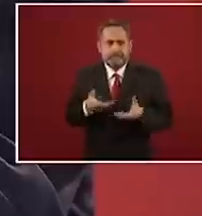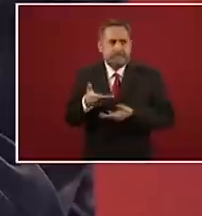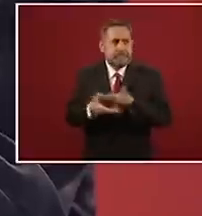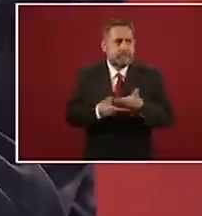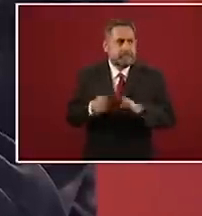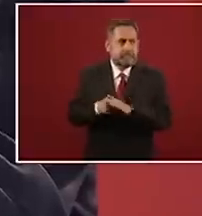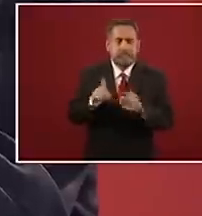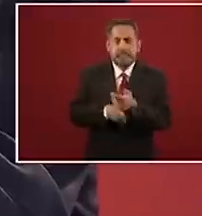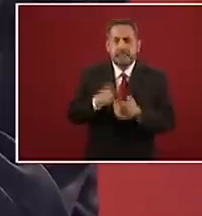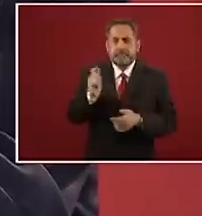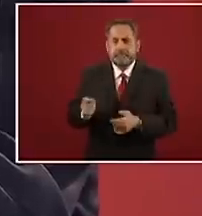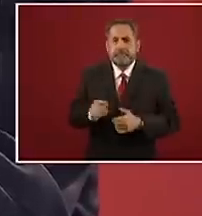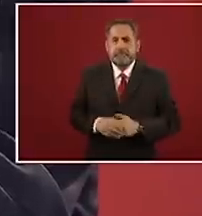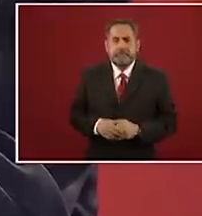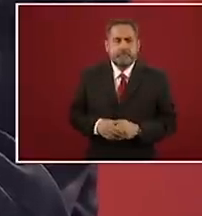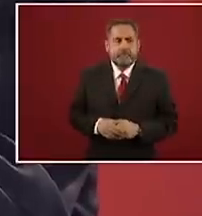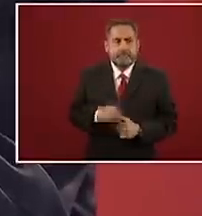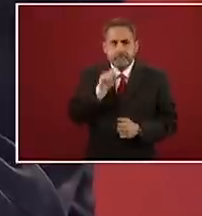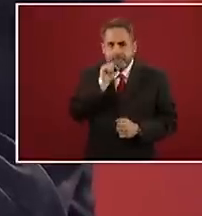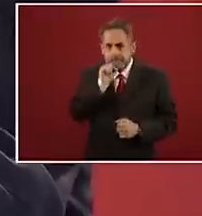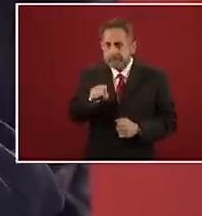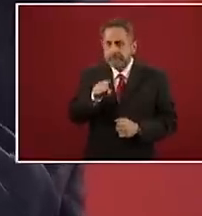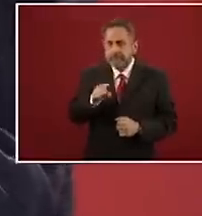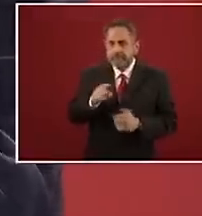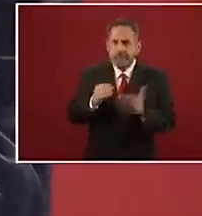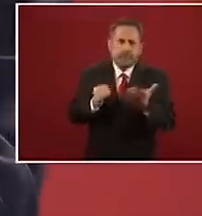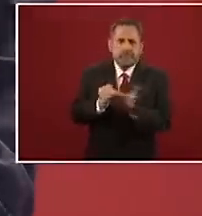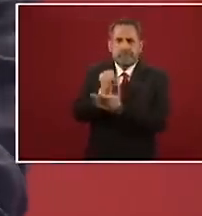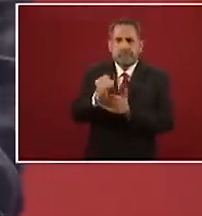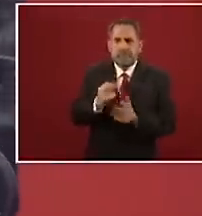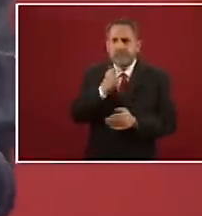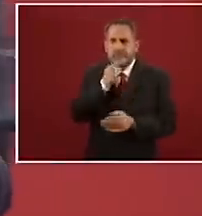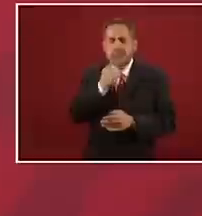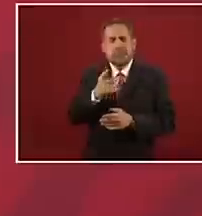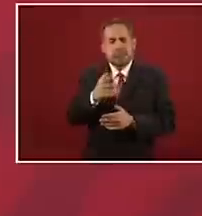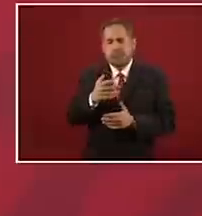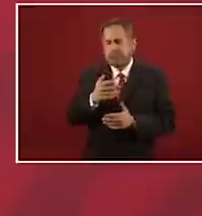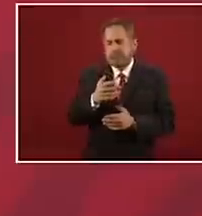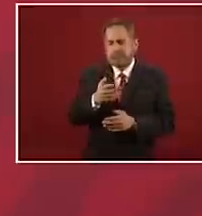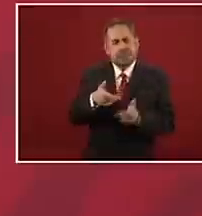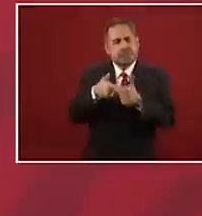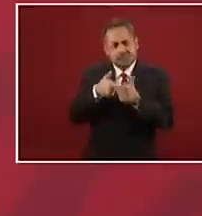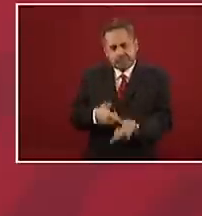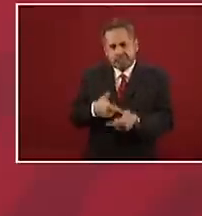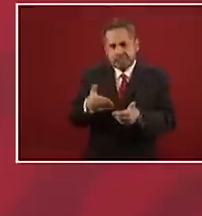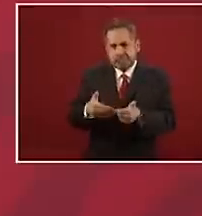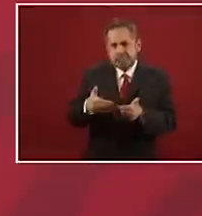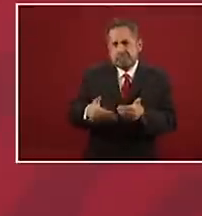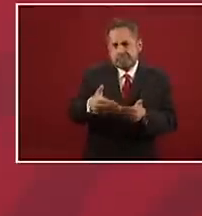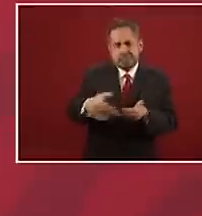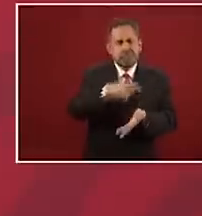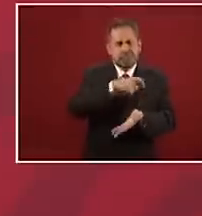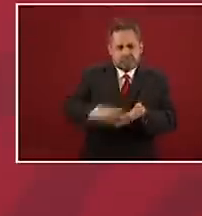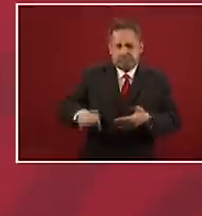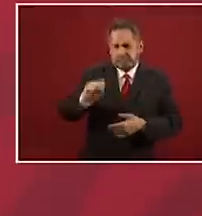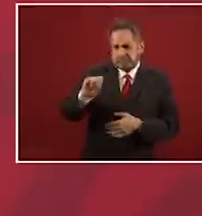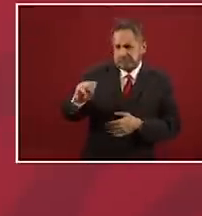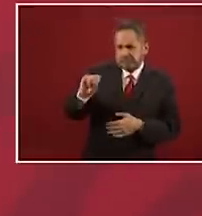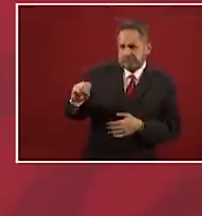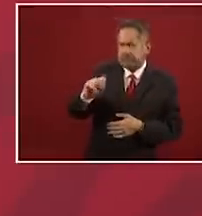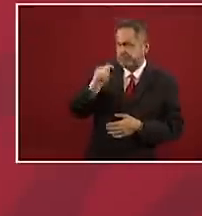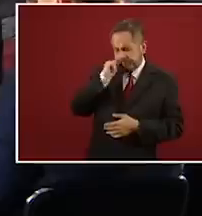público, y se decidió pues seguir adelante con la compra del